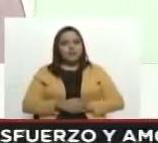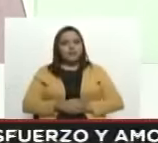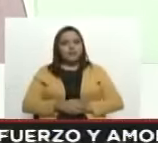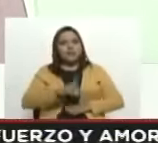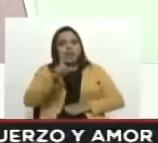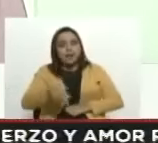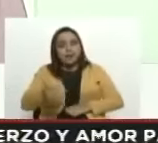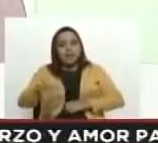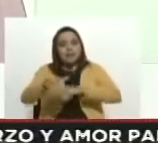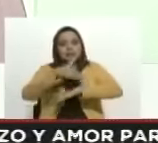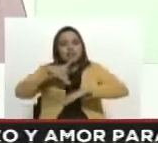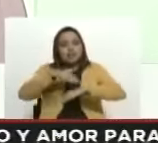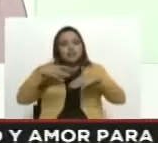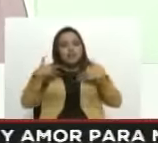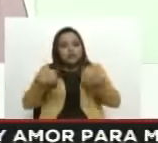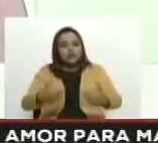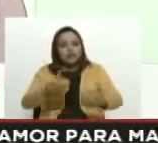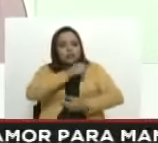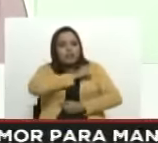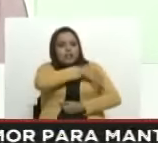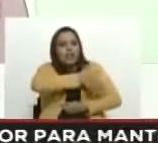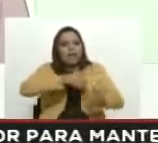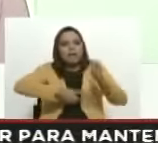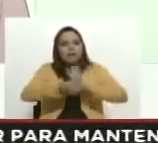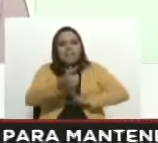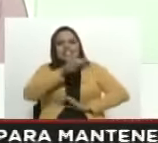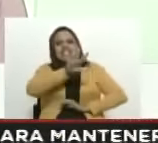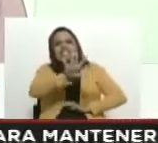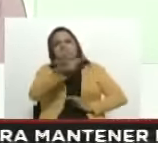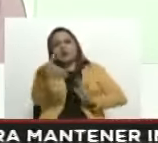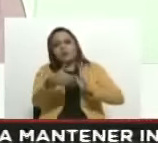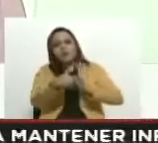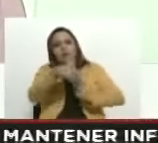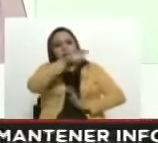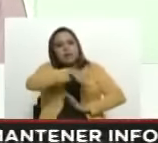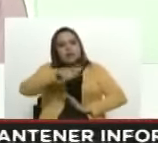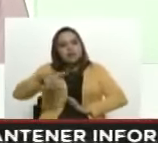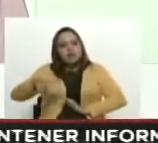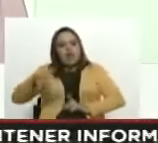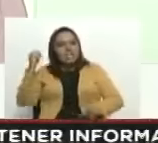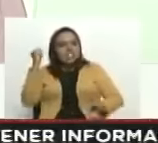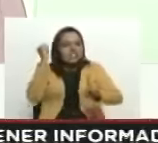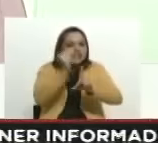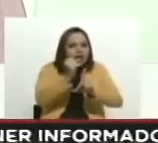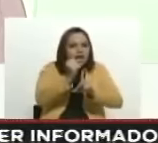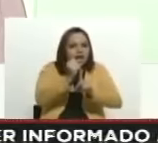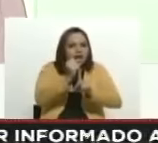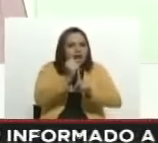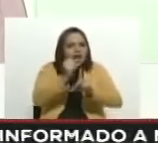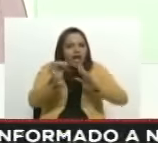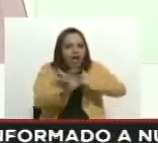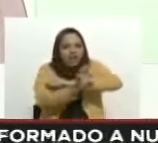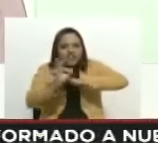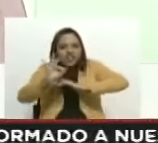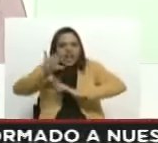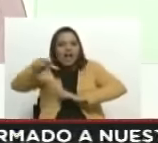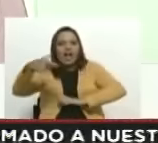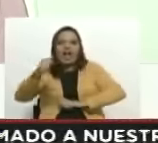Ministerio de Sanidad de Palestina que van más de 5.000 personas asesinadas en la franja de Gaza y